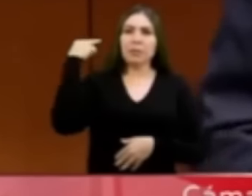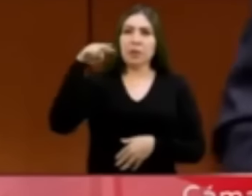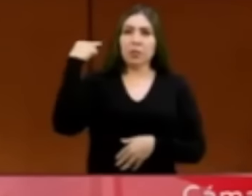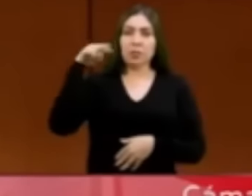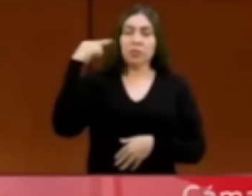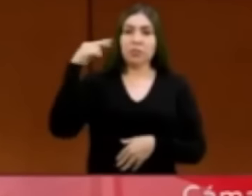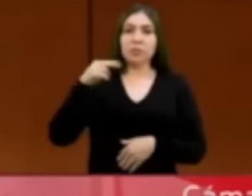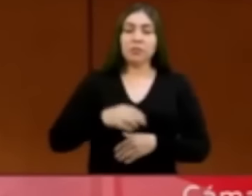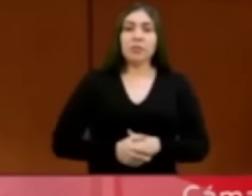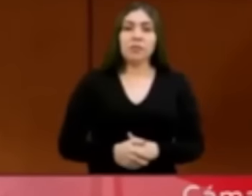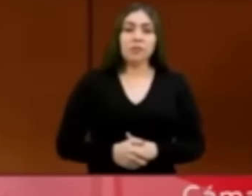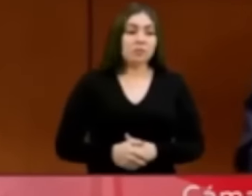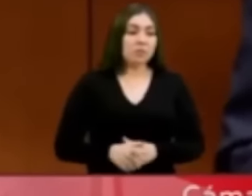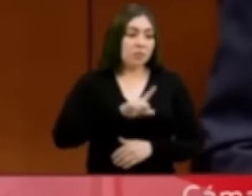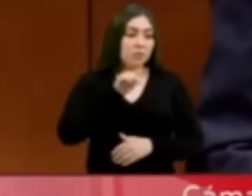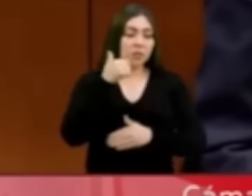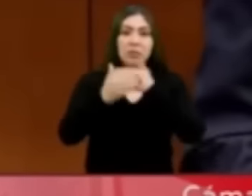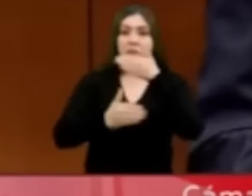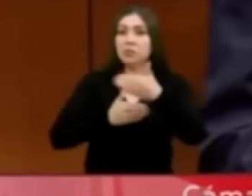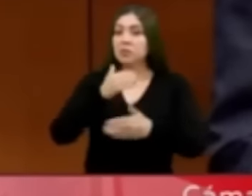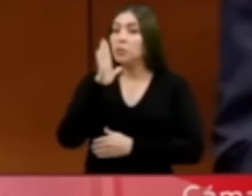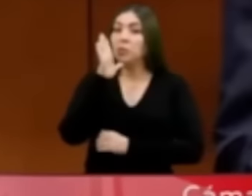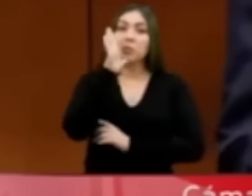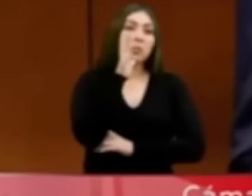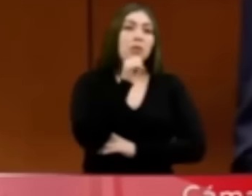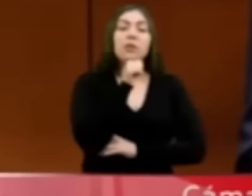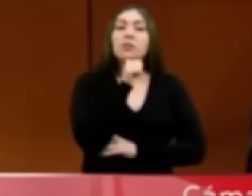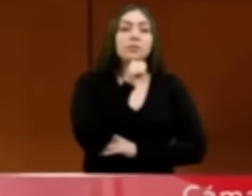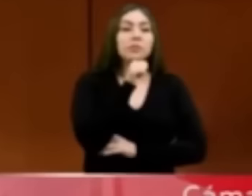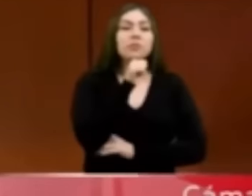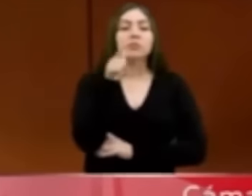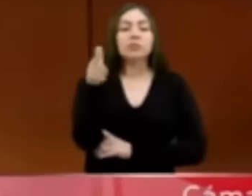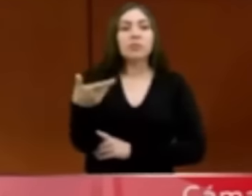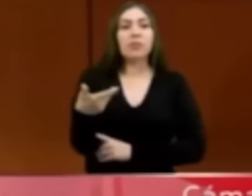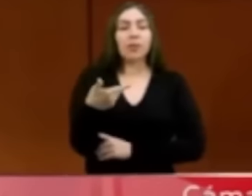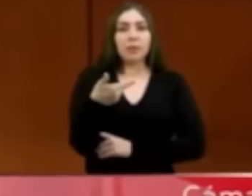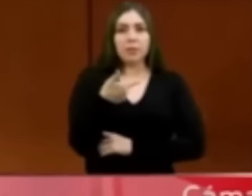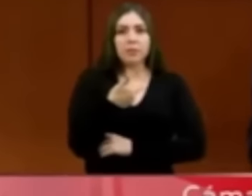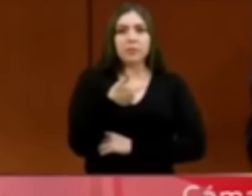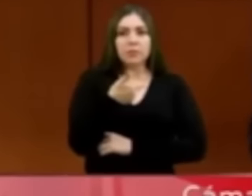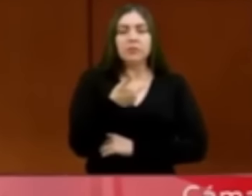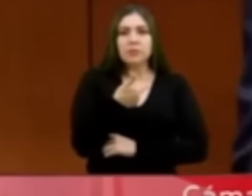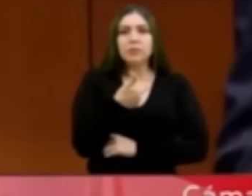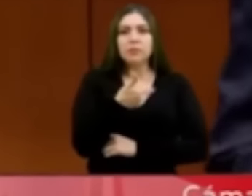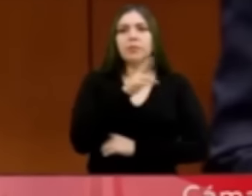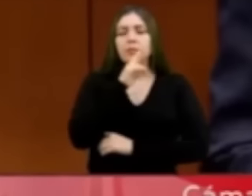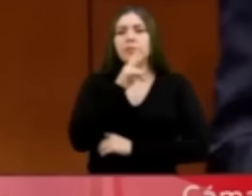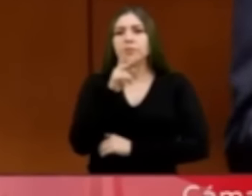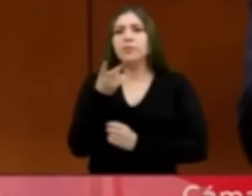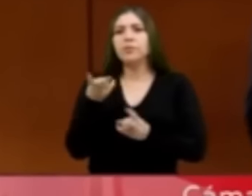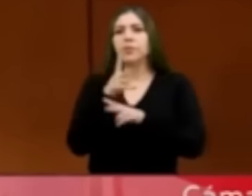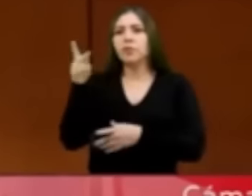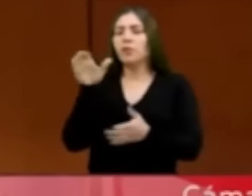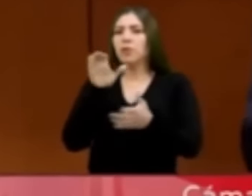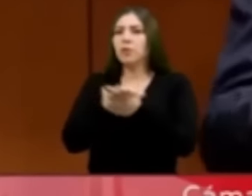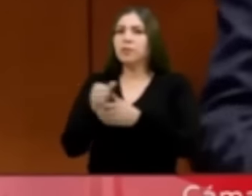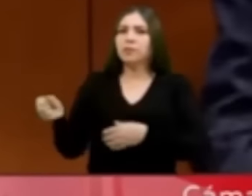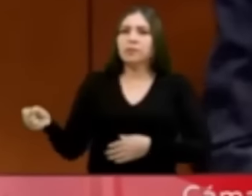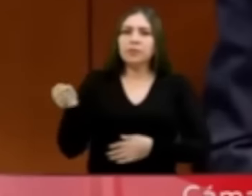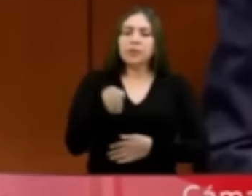no pudo, nos pidió que pusiéramos a Patty Lovera, su mujer, y la pusimos